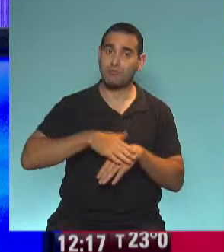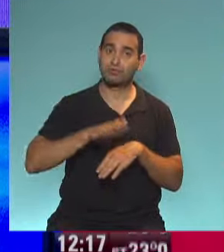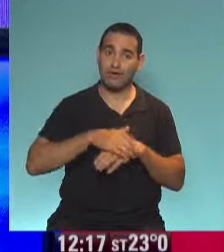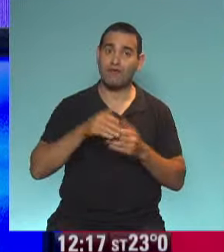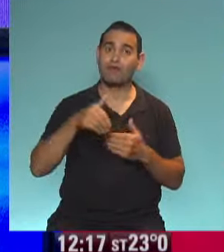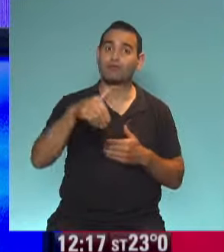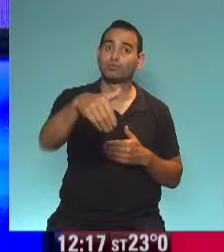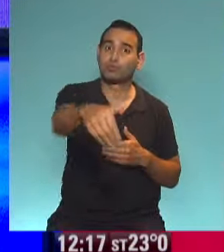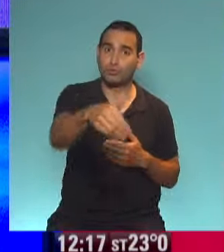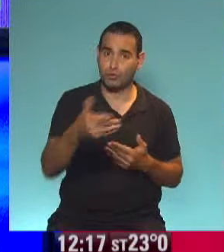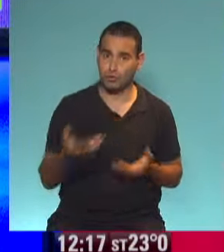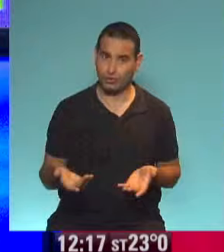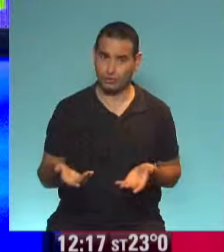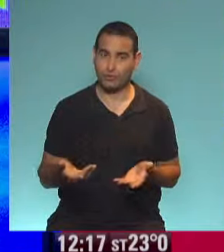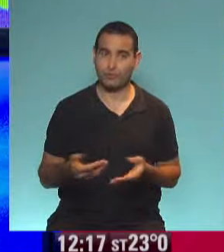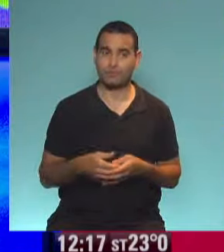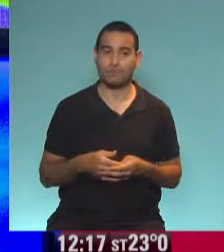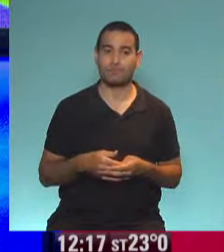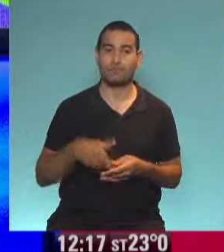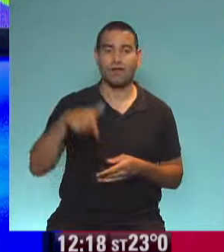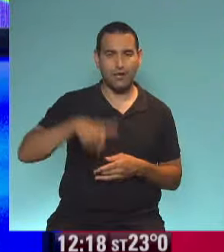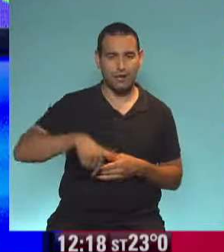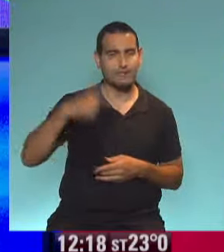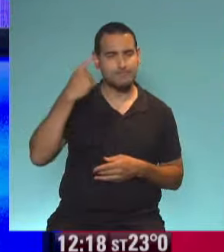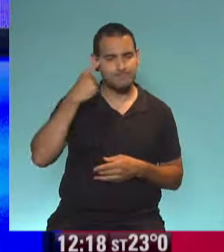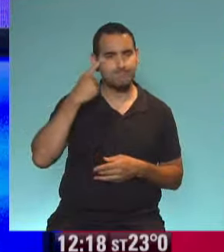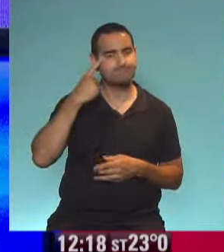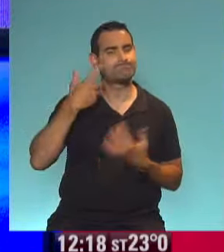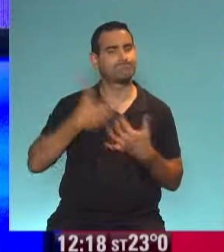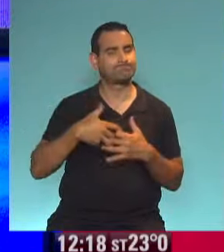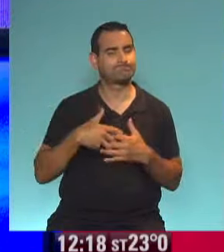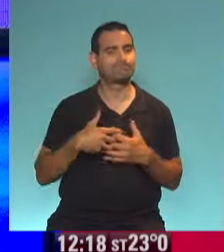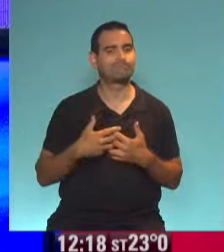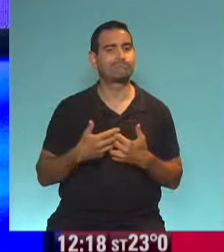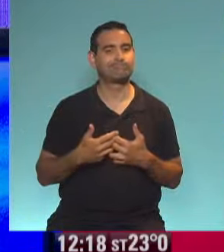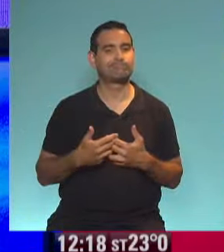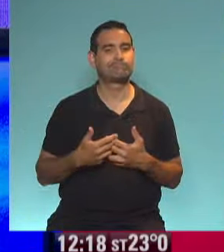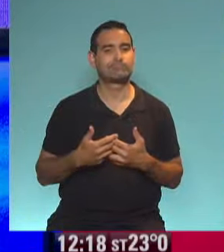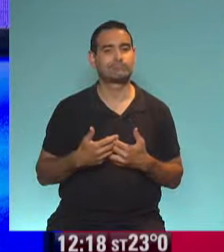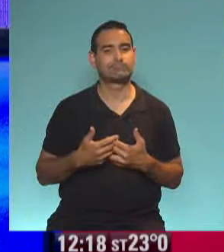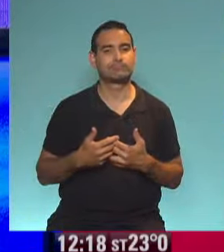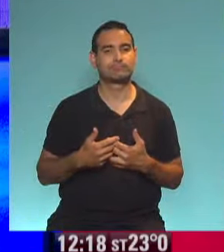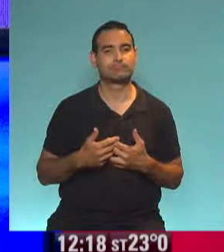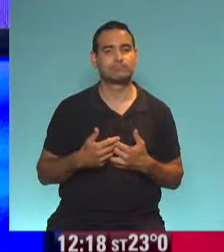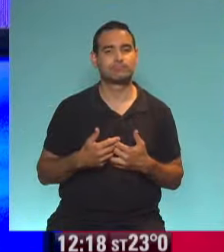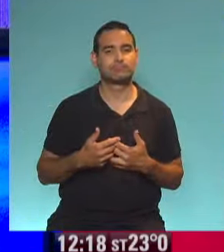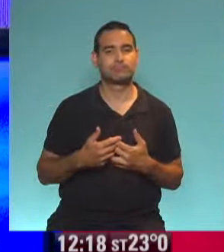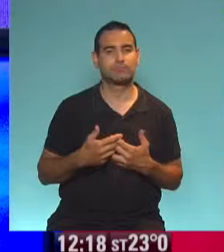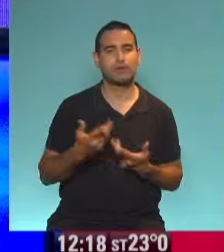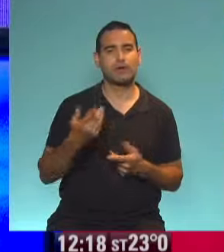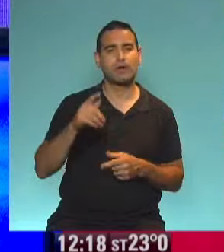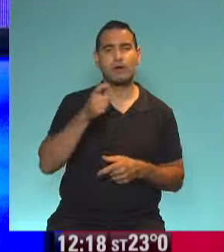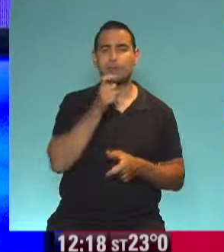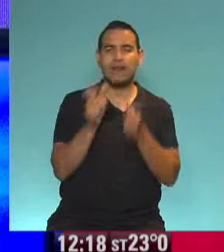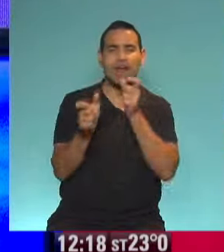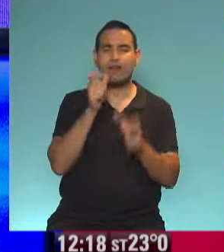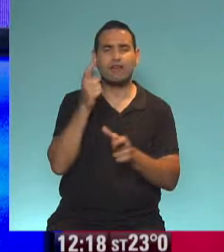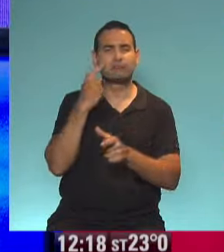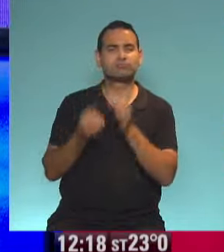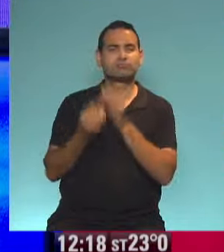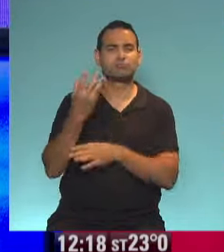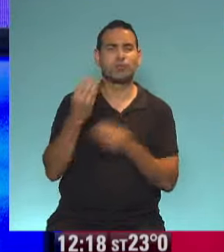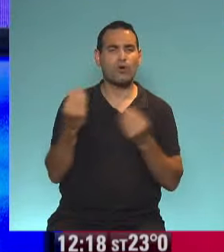de lo que va a ser y lo que va a suceder. Tal cual. Si empezamos nosotros a plantearnos, como decíamos el otro día, ¿cuál es el origen de las palabras? ¿De dónde? ¿Por qué